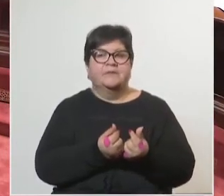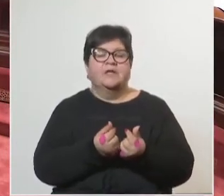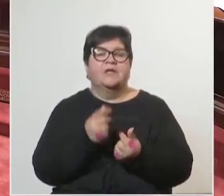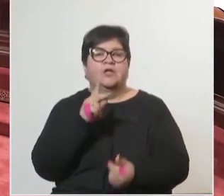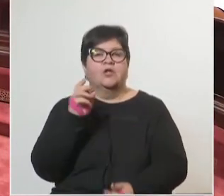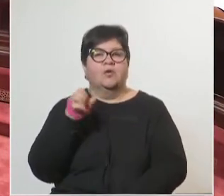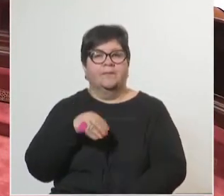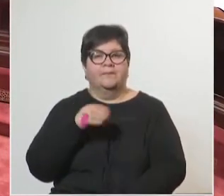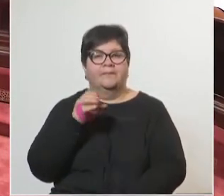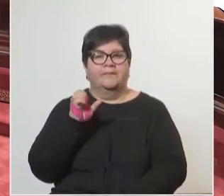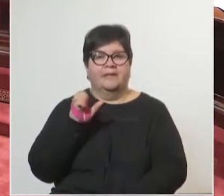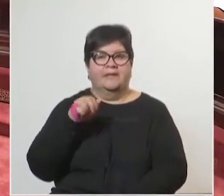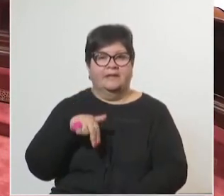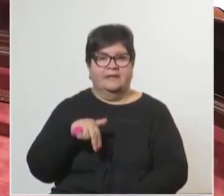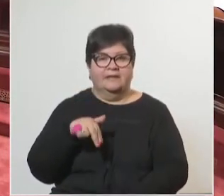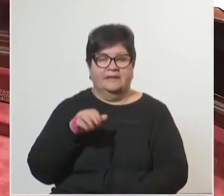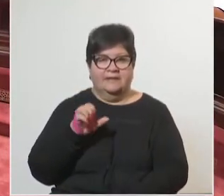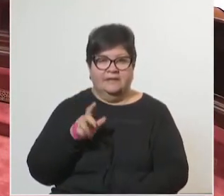Gracias, señora presidenta.